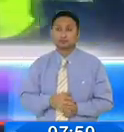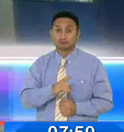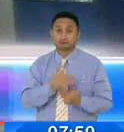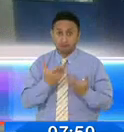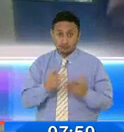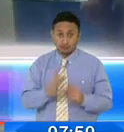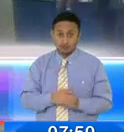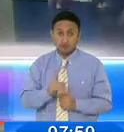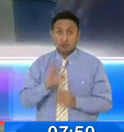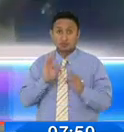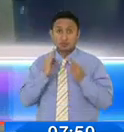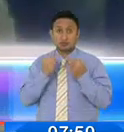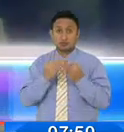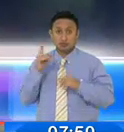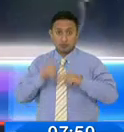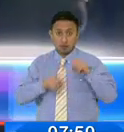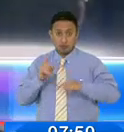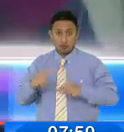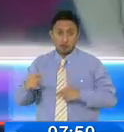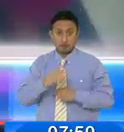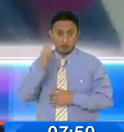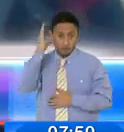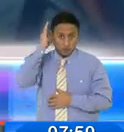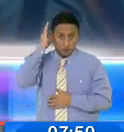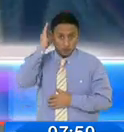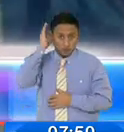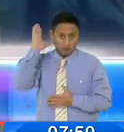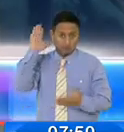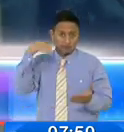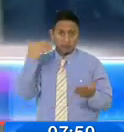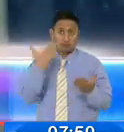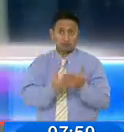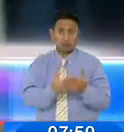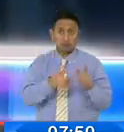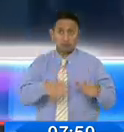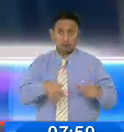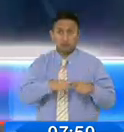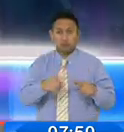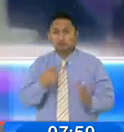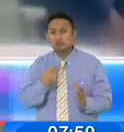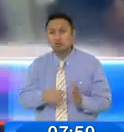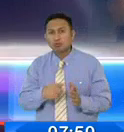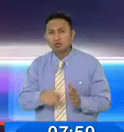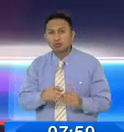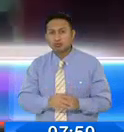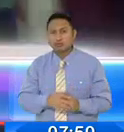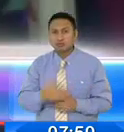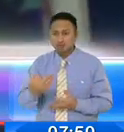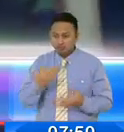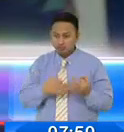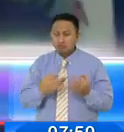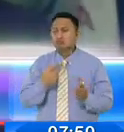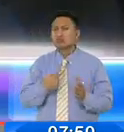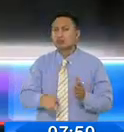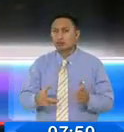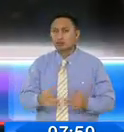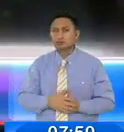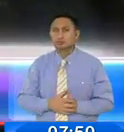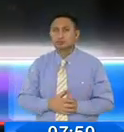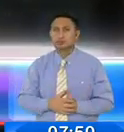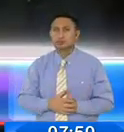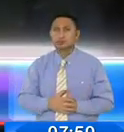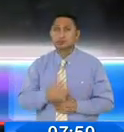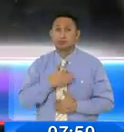familiares y amigos de la fallecida acudieron al sitio para exigir una explicación. A mi hija la